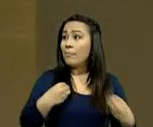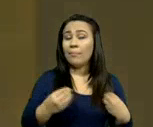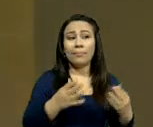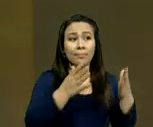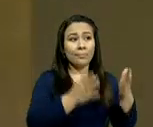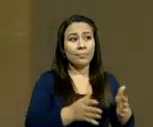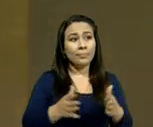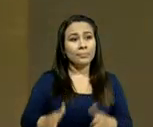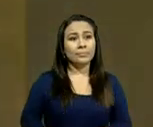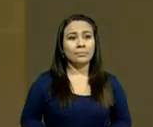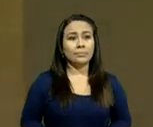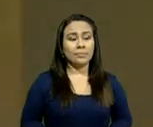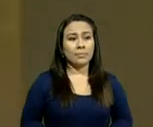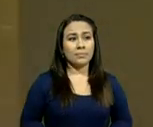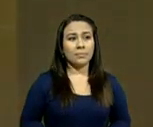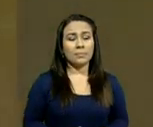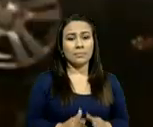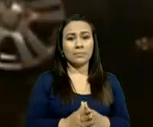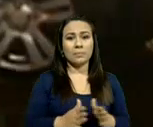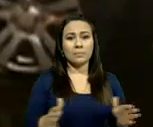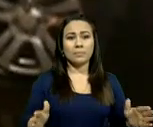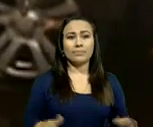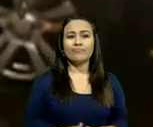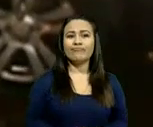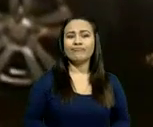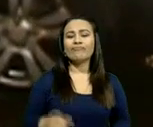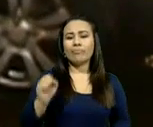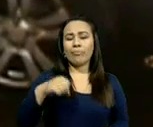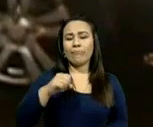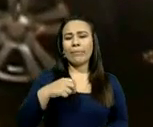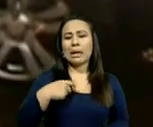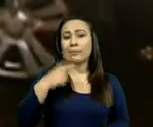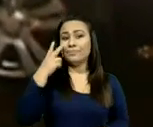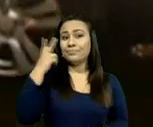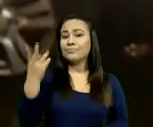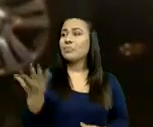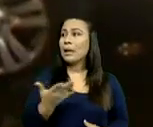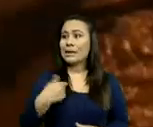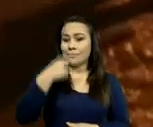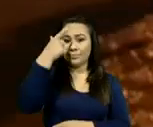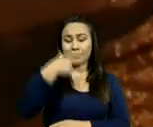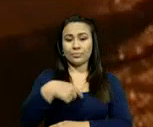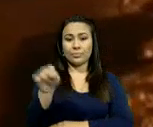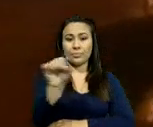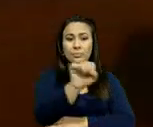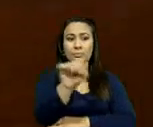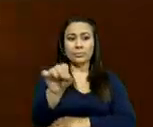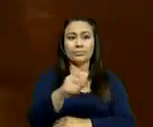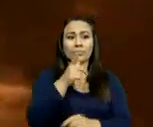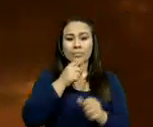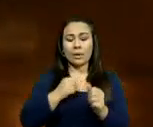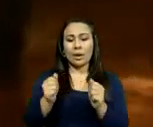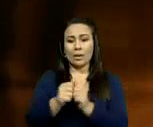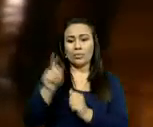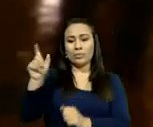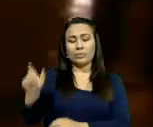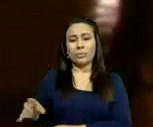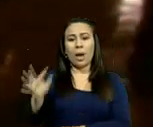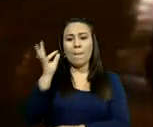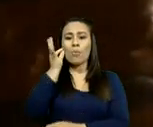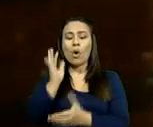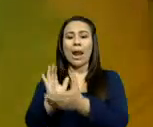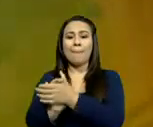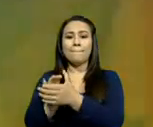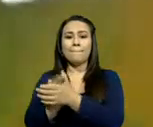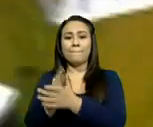ocurrido principalmente al niño. La víctima se encontraba manejando este vehículo. Iba en compañía de una ciudadana que sería su